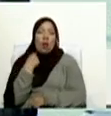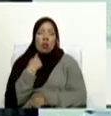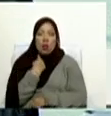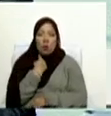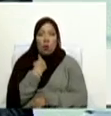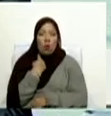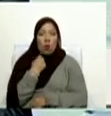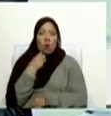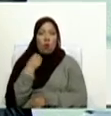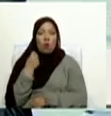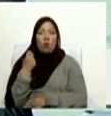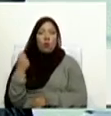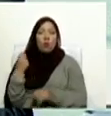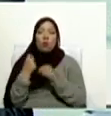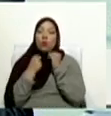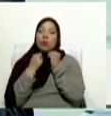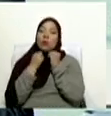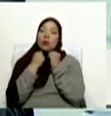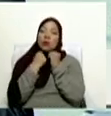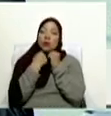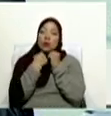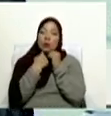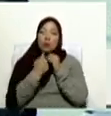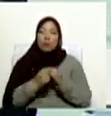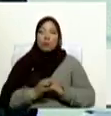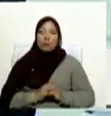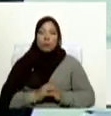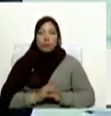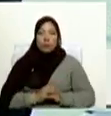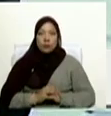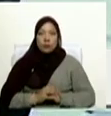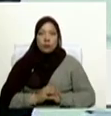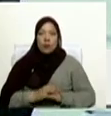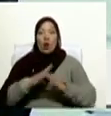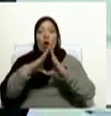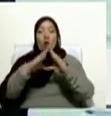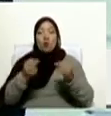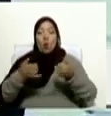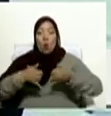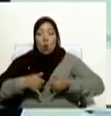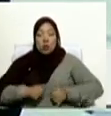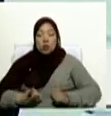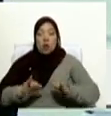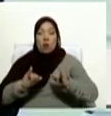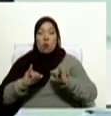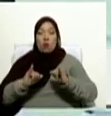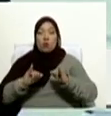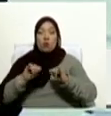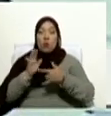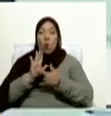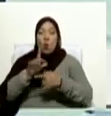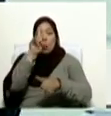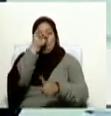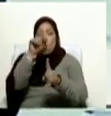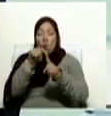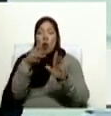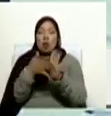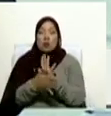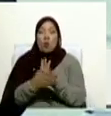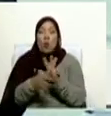como territorio y todos los hitos legales que señalan de manera